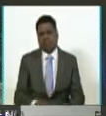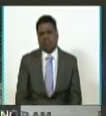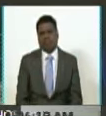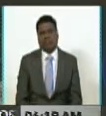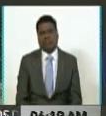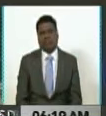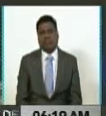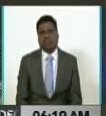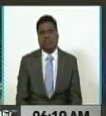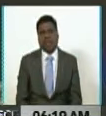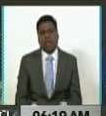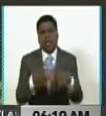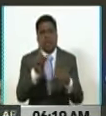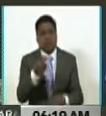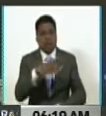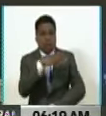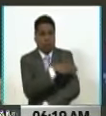Todavía la oligarquía,